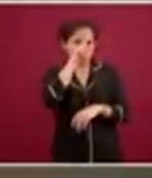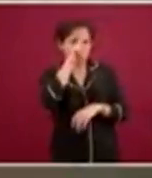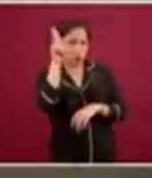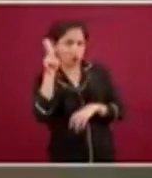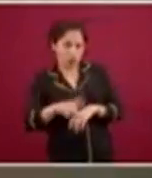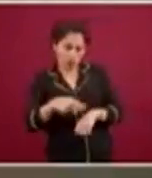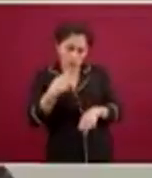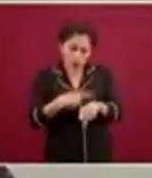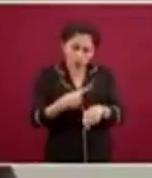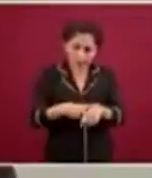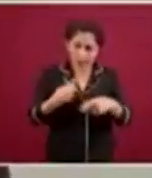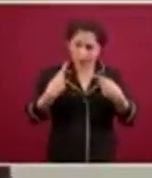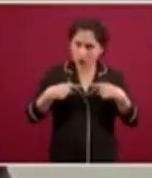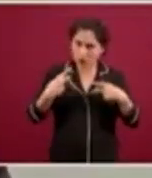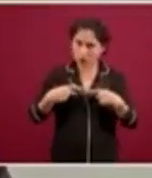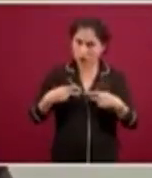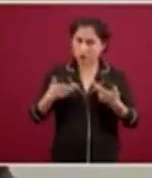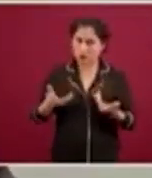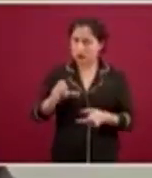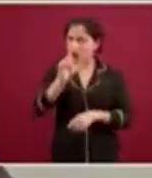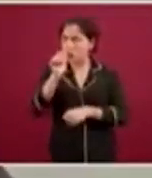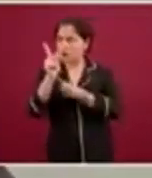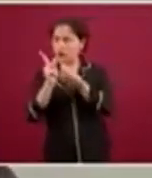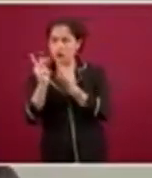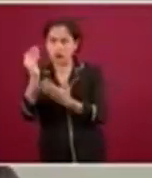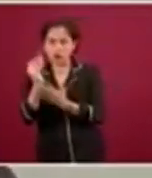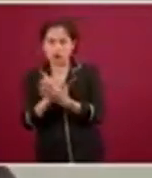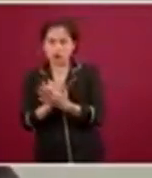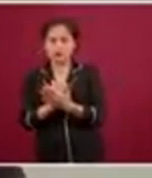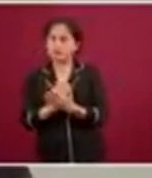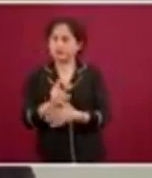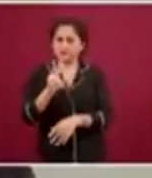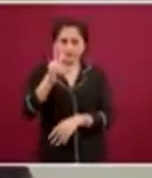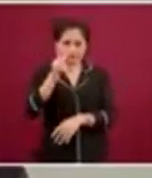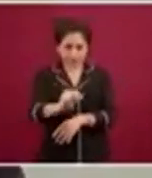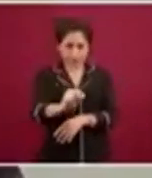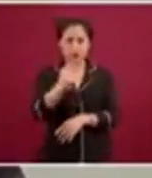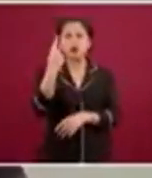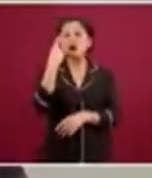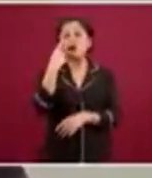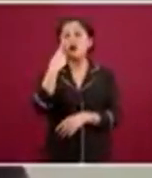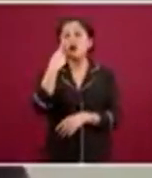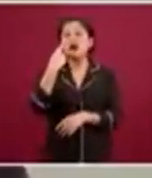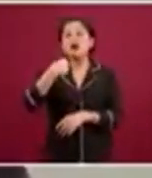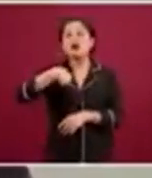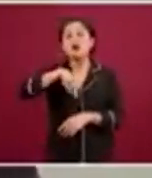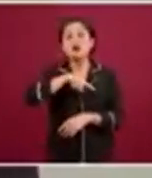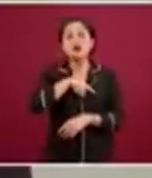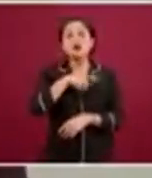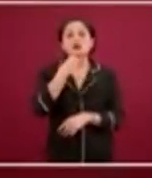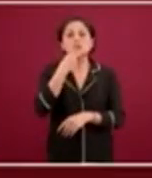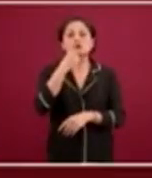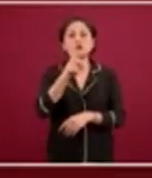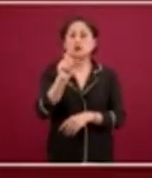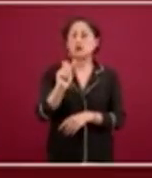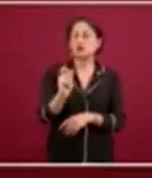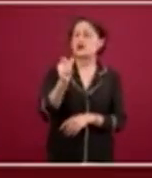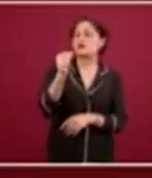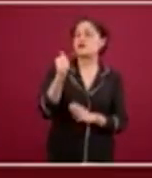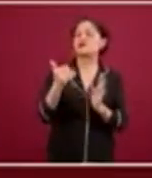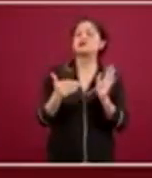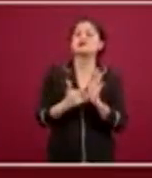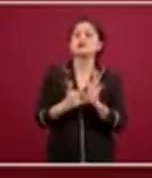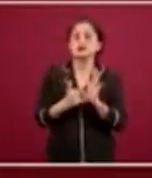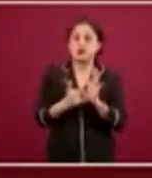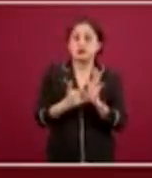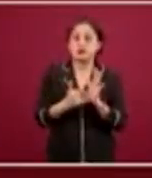no nosotros reconocemos explícitamente que tenemos 26 mil estos en cualquier